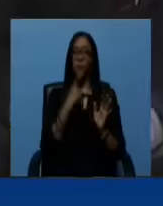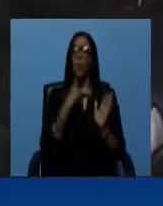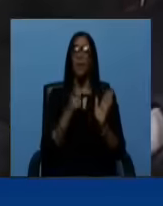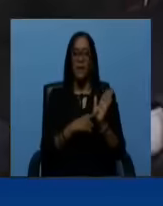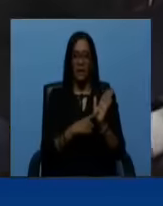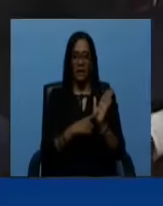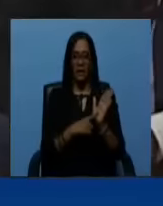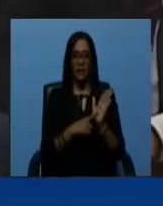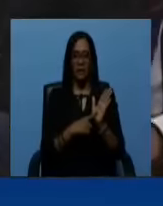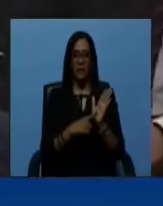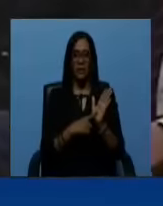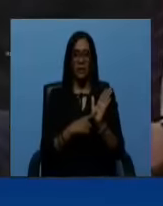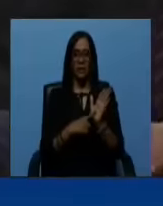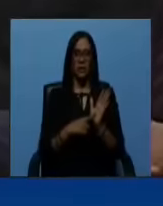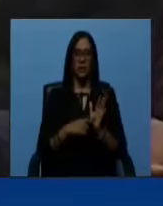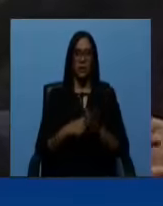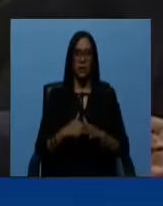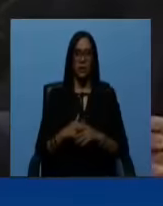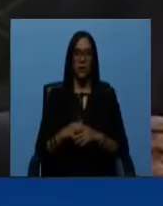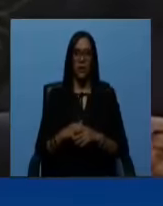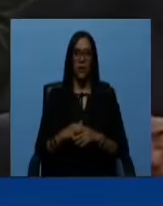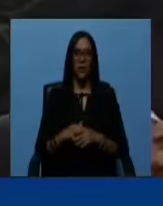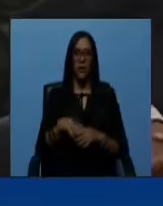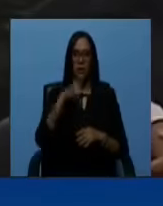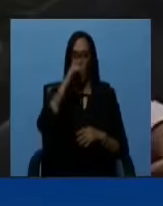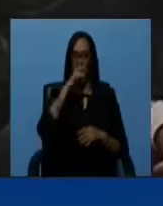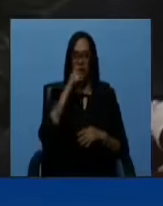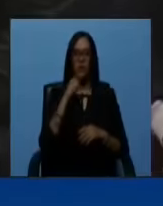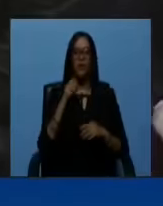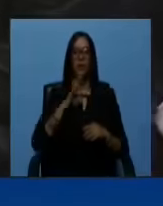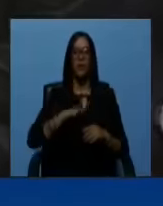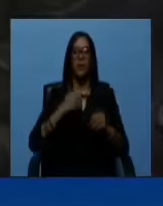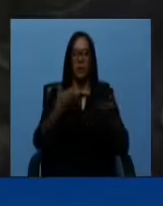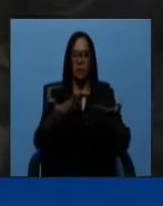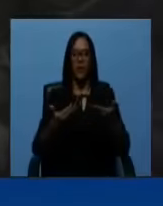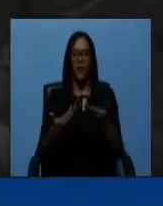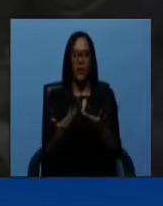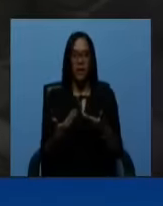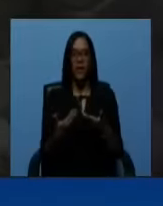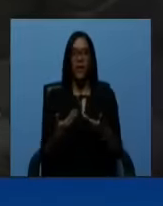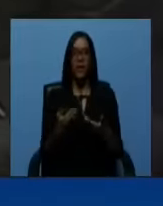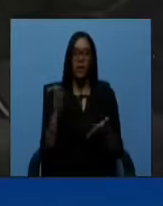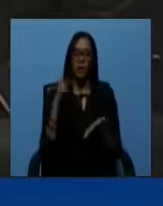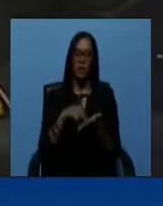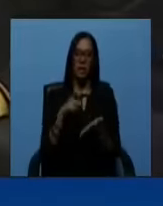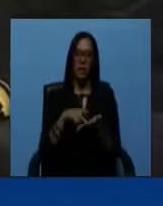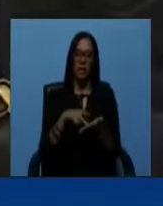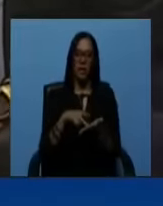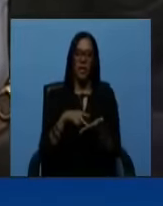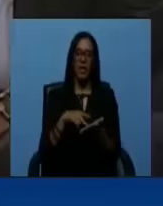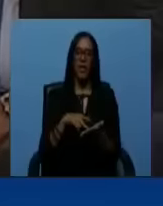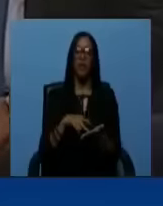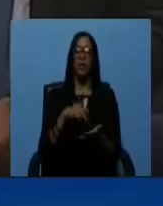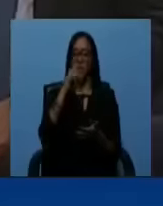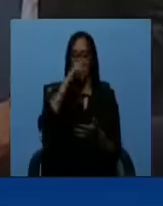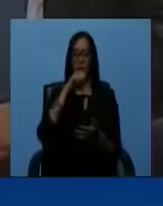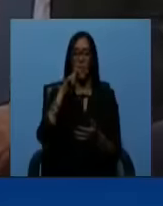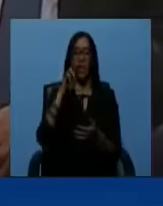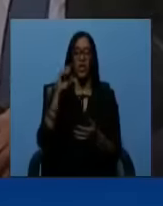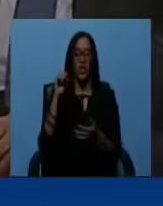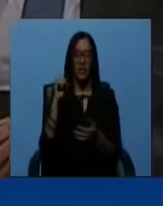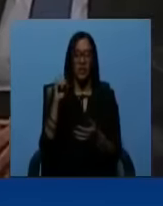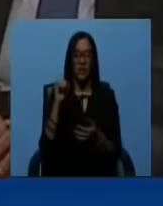absoluta, de que en los años que están por venir, cuando llegue la década de los 30, Venezuela ya